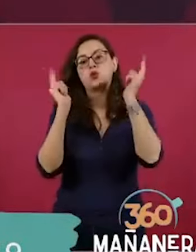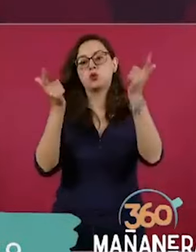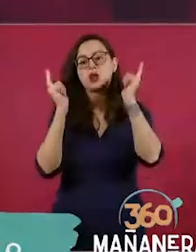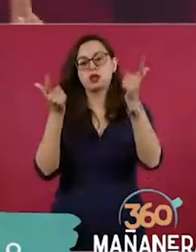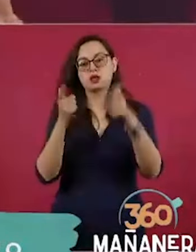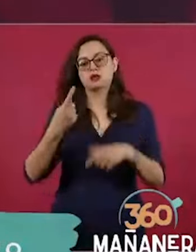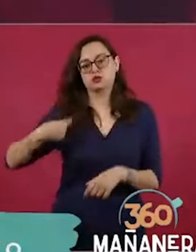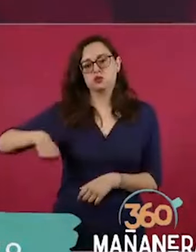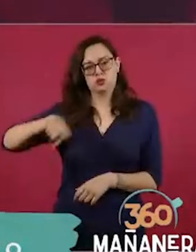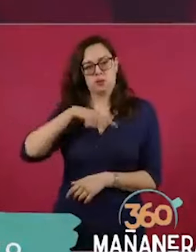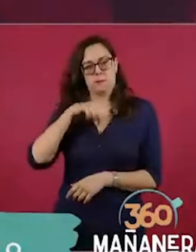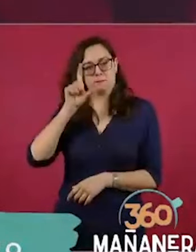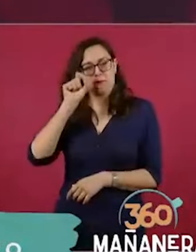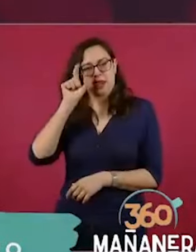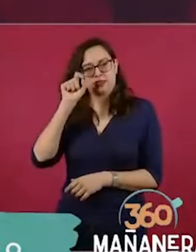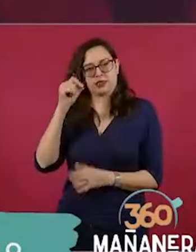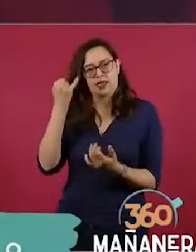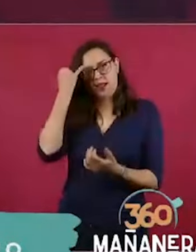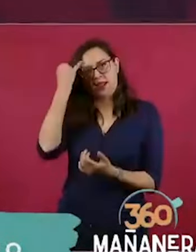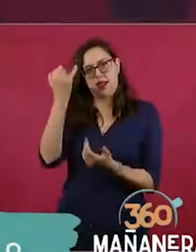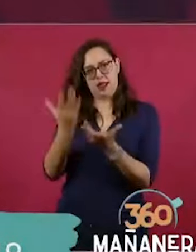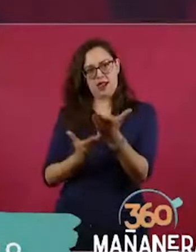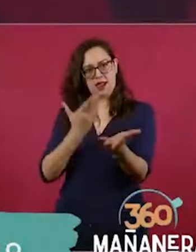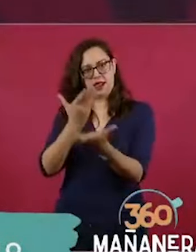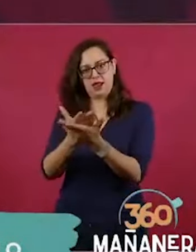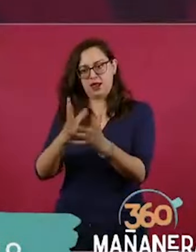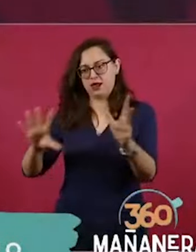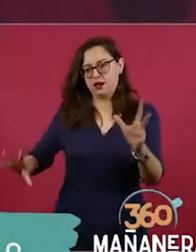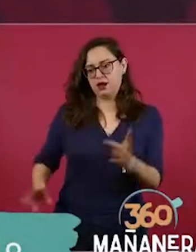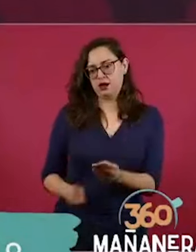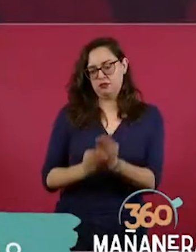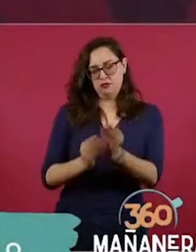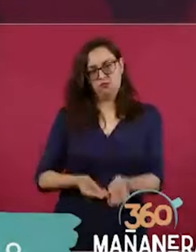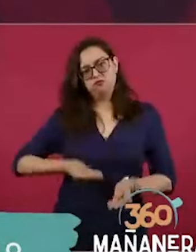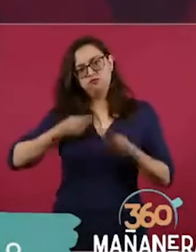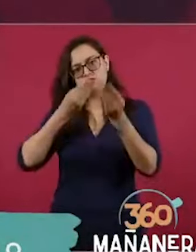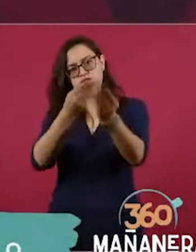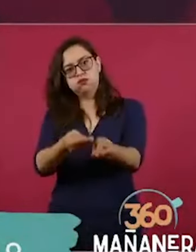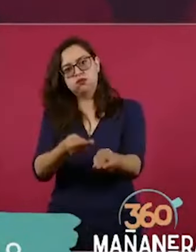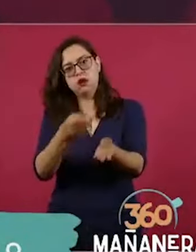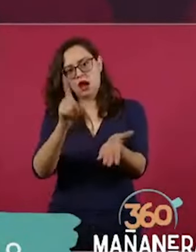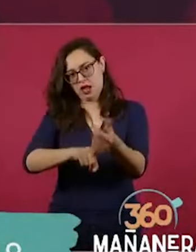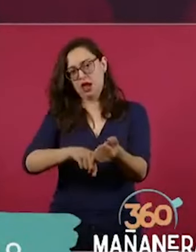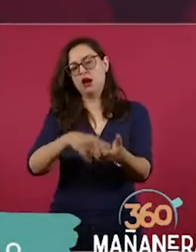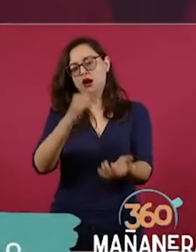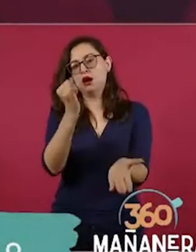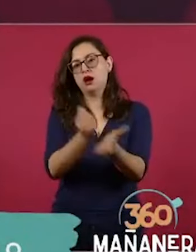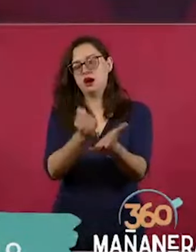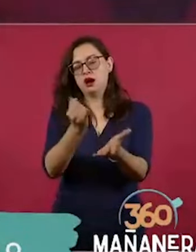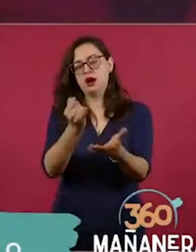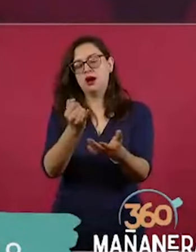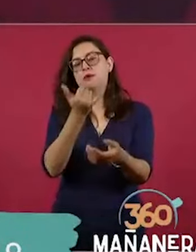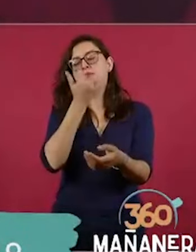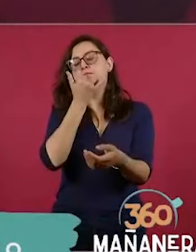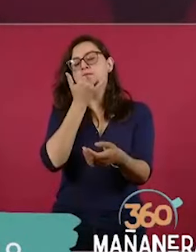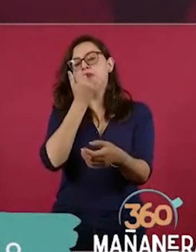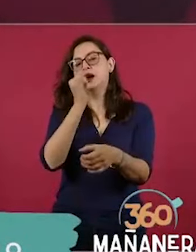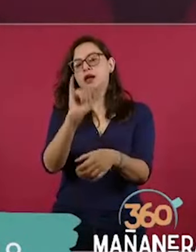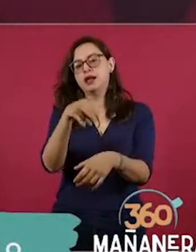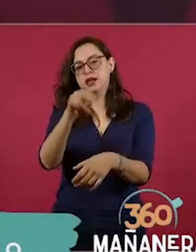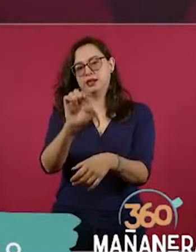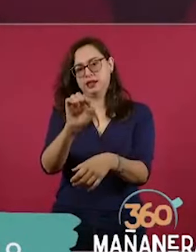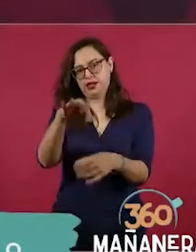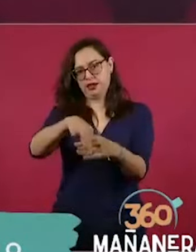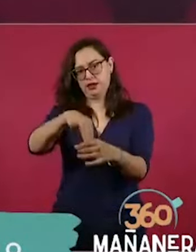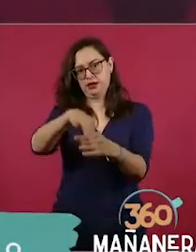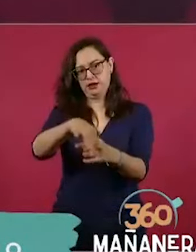de reforma constitucional para que se